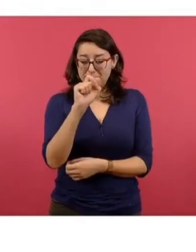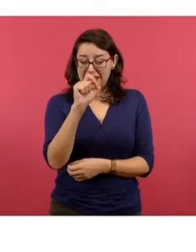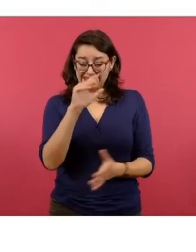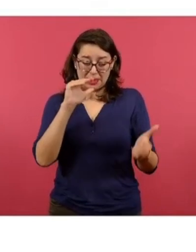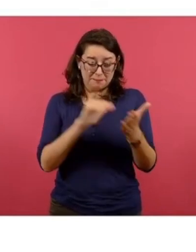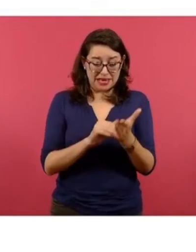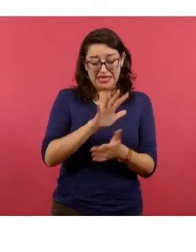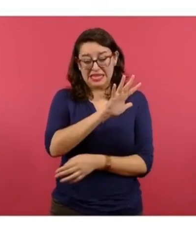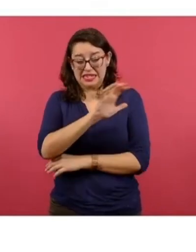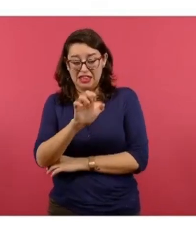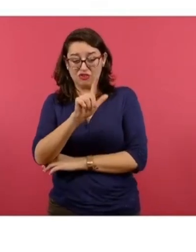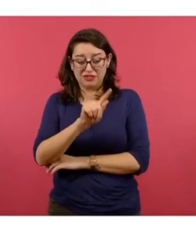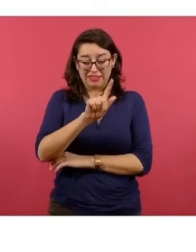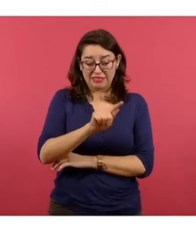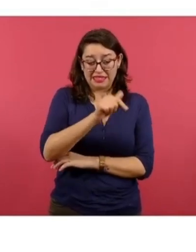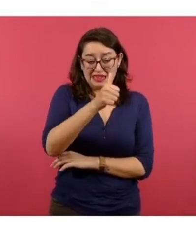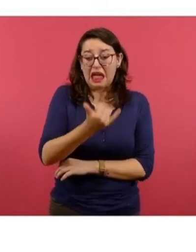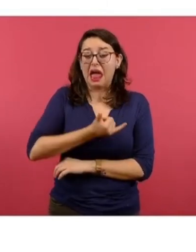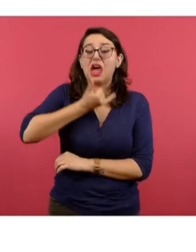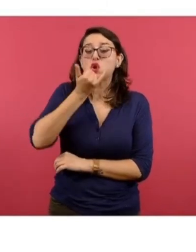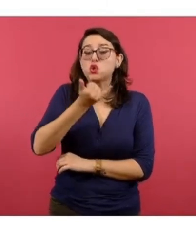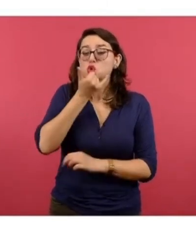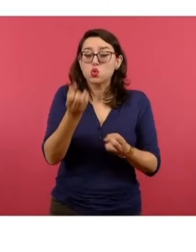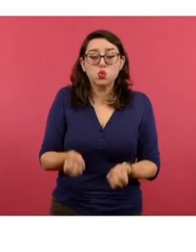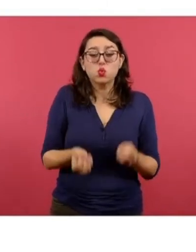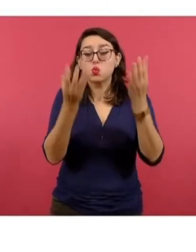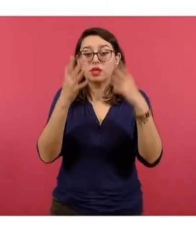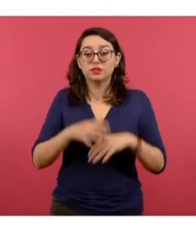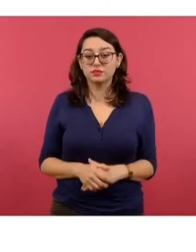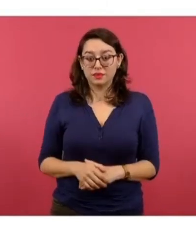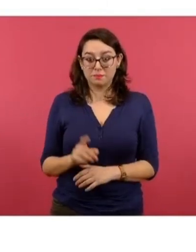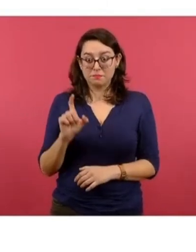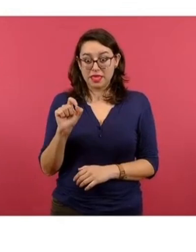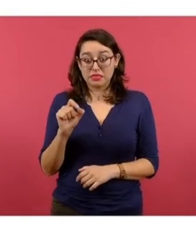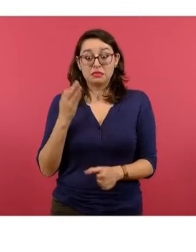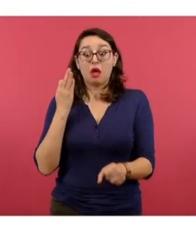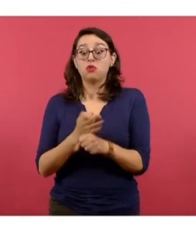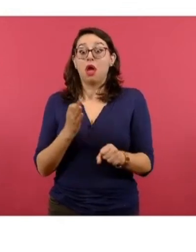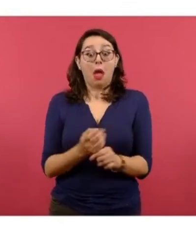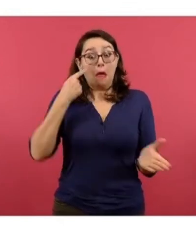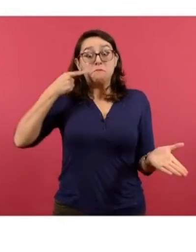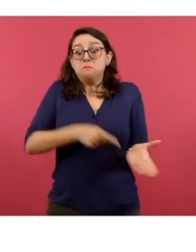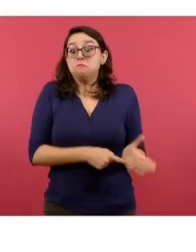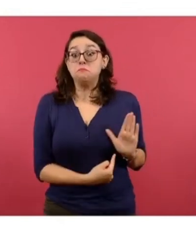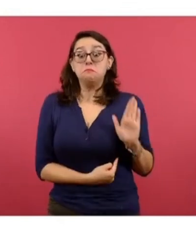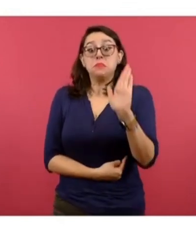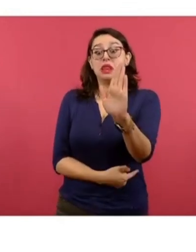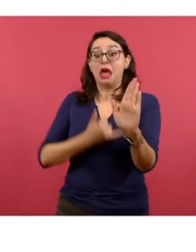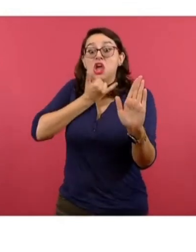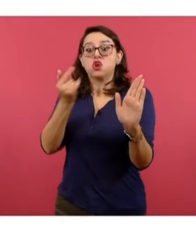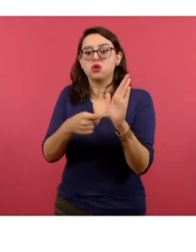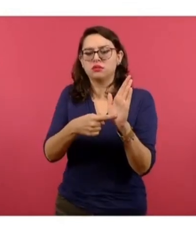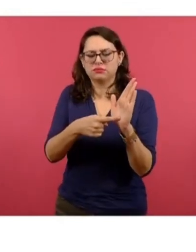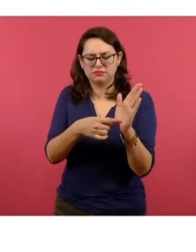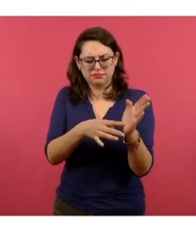digamos, porque no han encontrado más. Están ahora metiendo hojas que ni son de los libros de texto, con tal